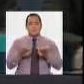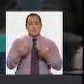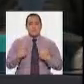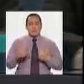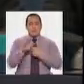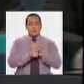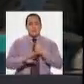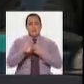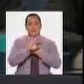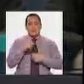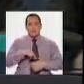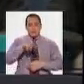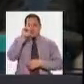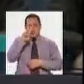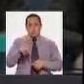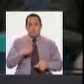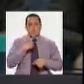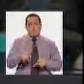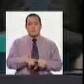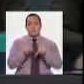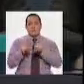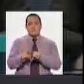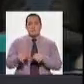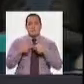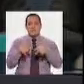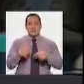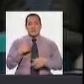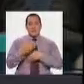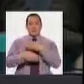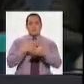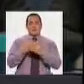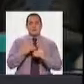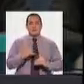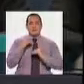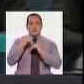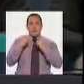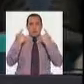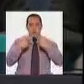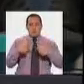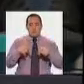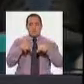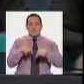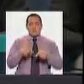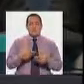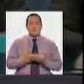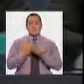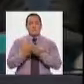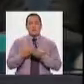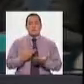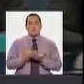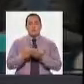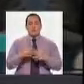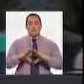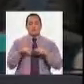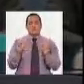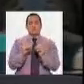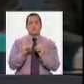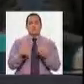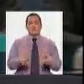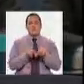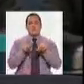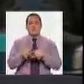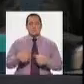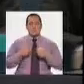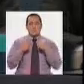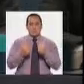la defensa del Estado peruano esté en las más altas circunstancias. Y ese fue el contexto de